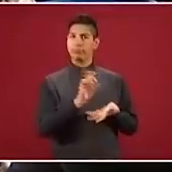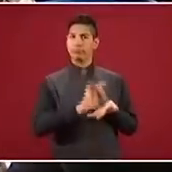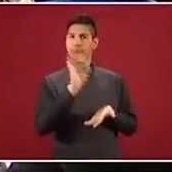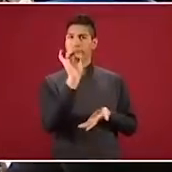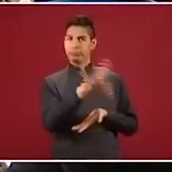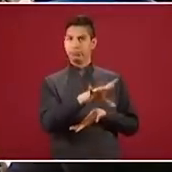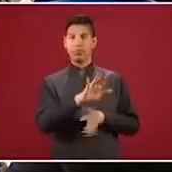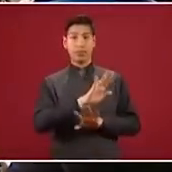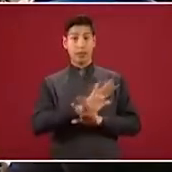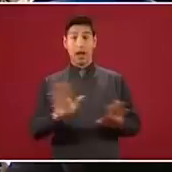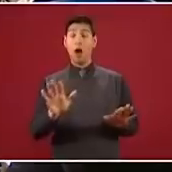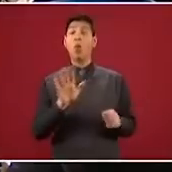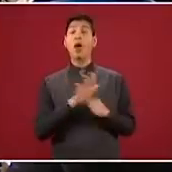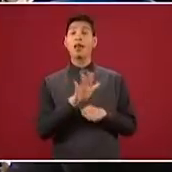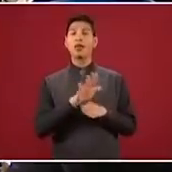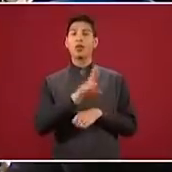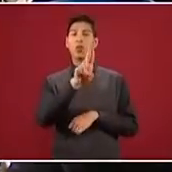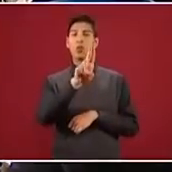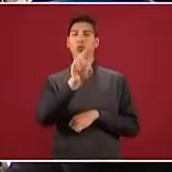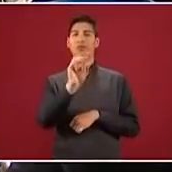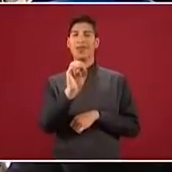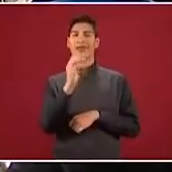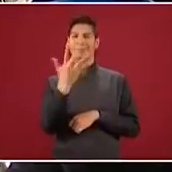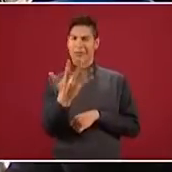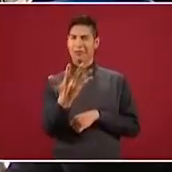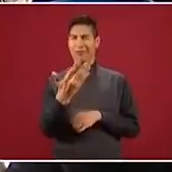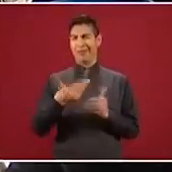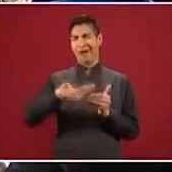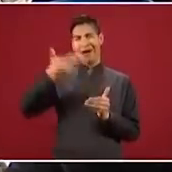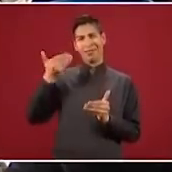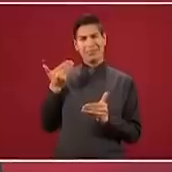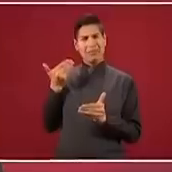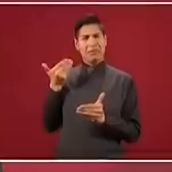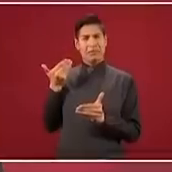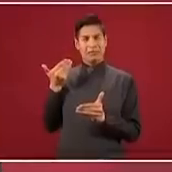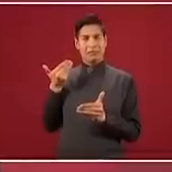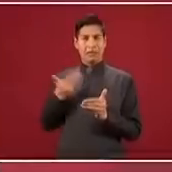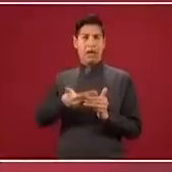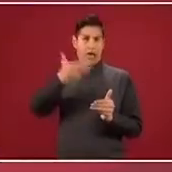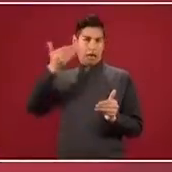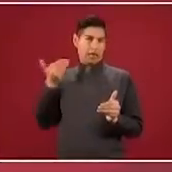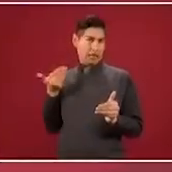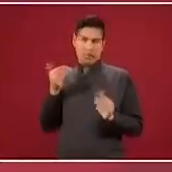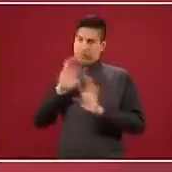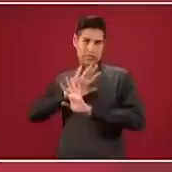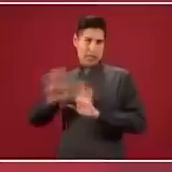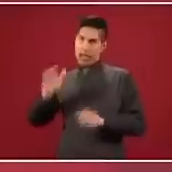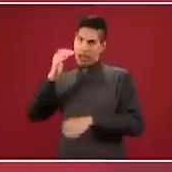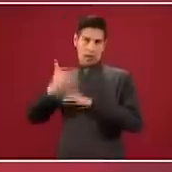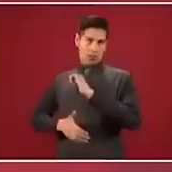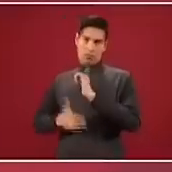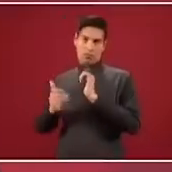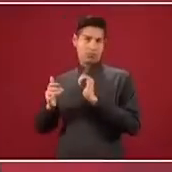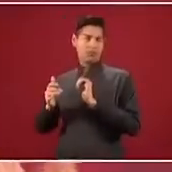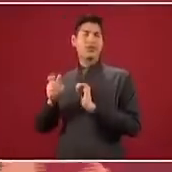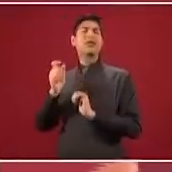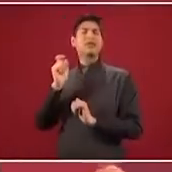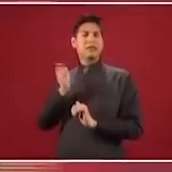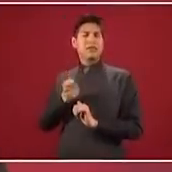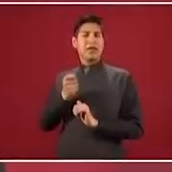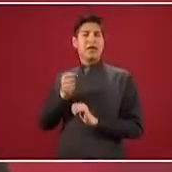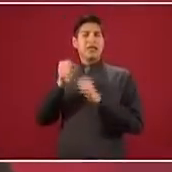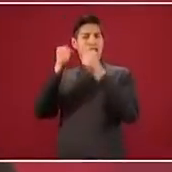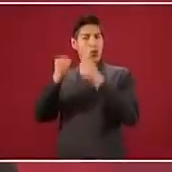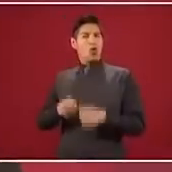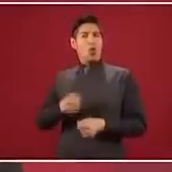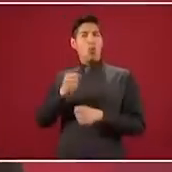programa presupuestal U05, que antes financiaba al extinto, desaparecido ya, Seguro Popular, y hoy es